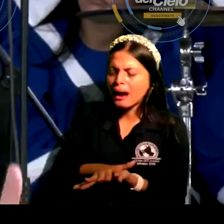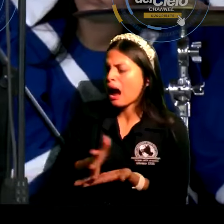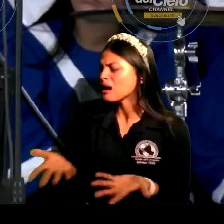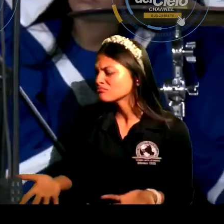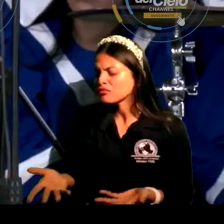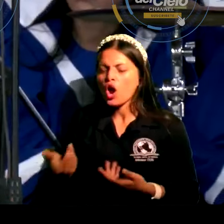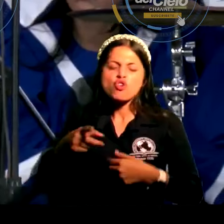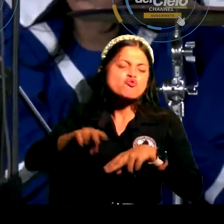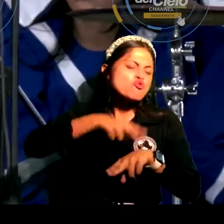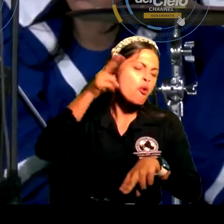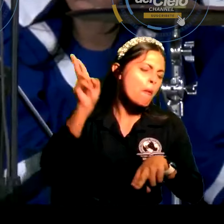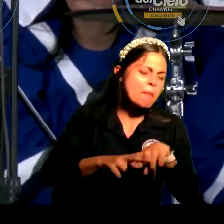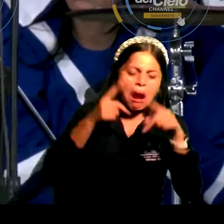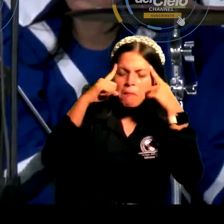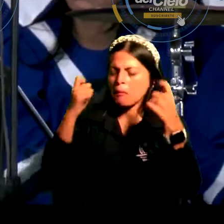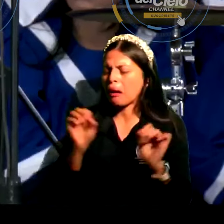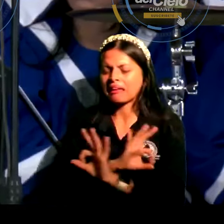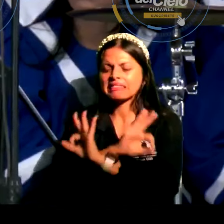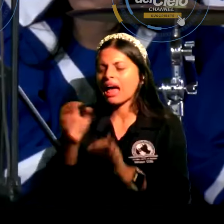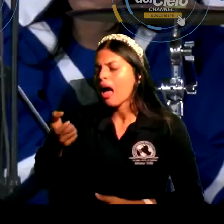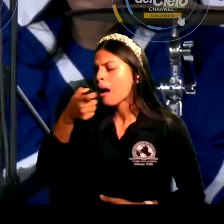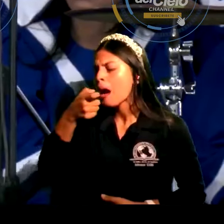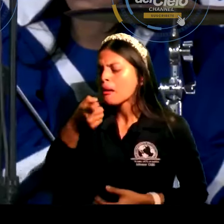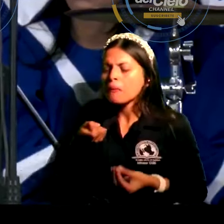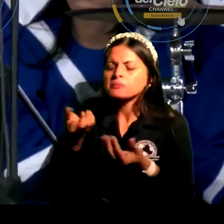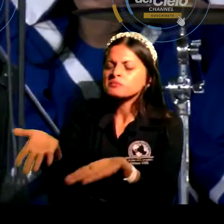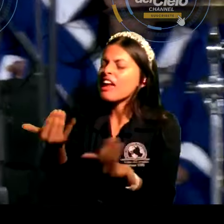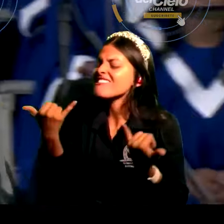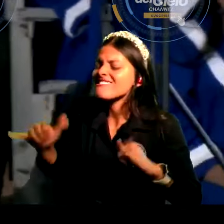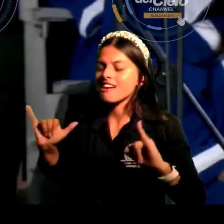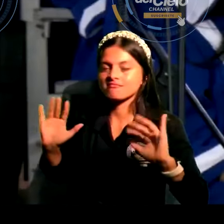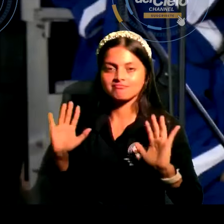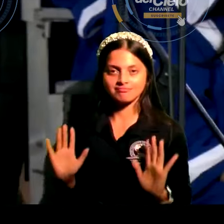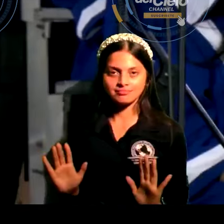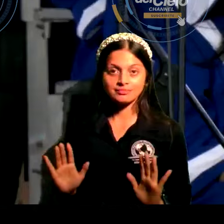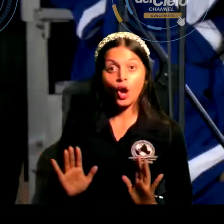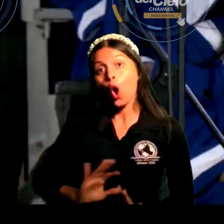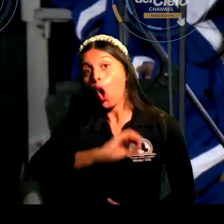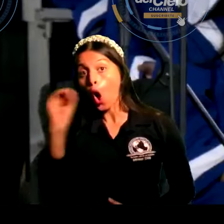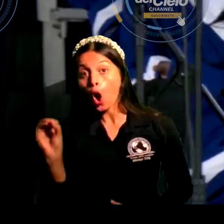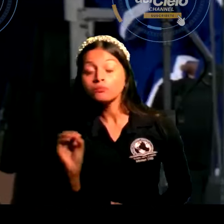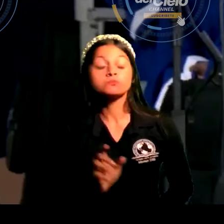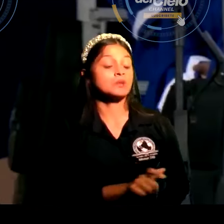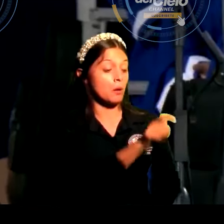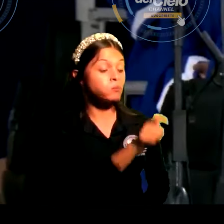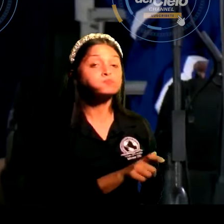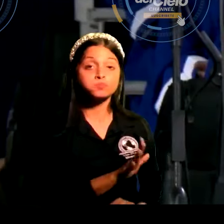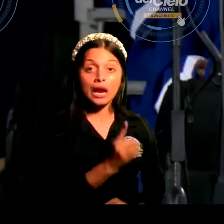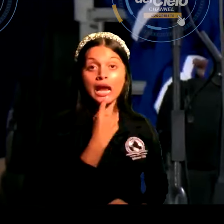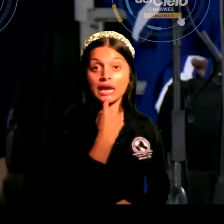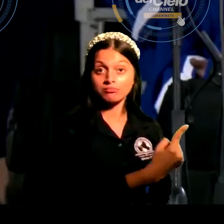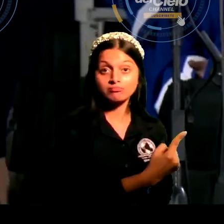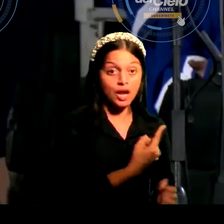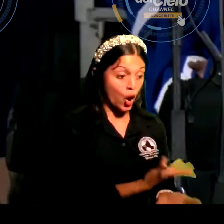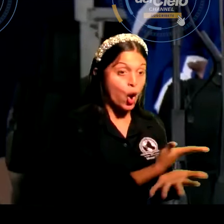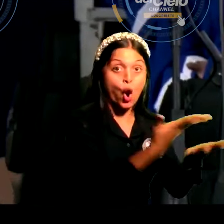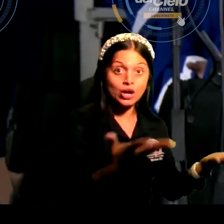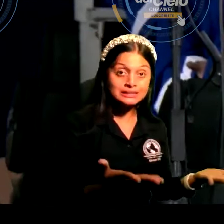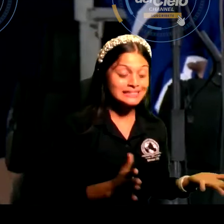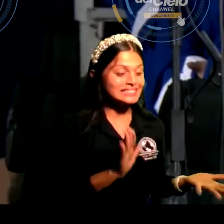tómese estos analgésicos, con eso es suficiente. O que el médico le diga: mire, la condición suya es